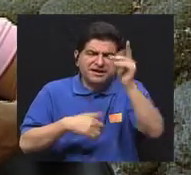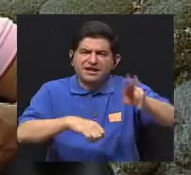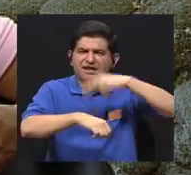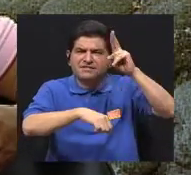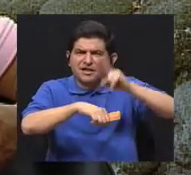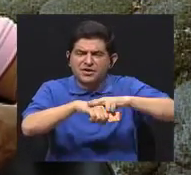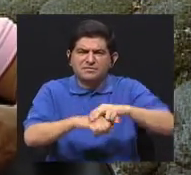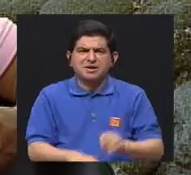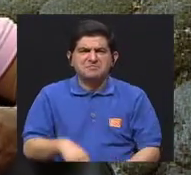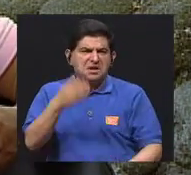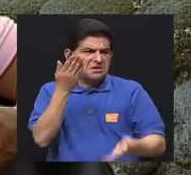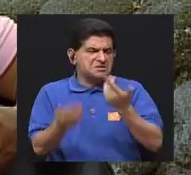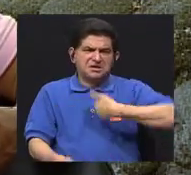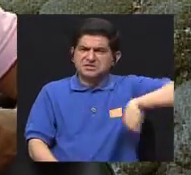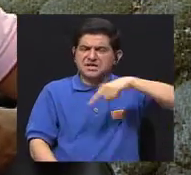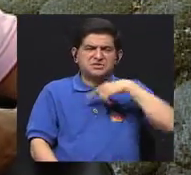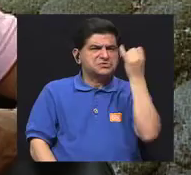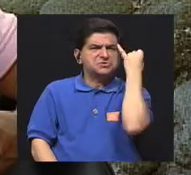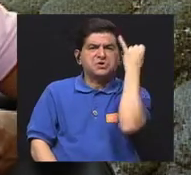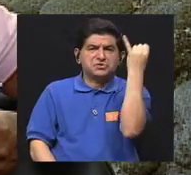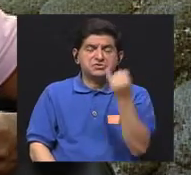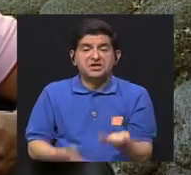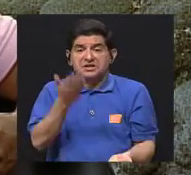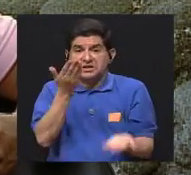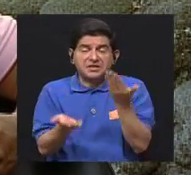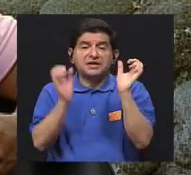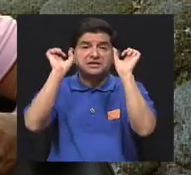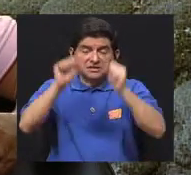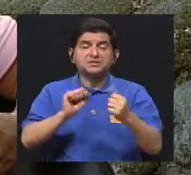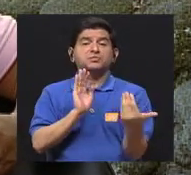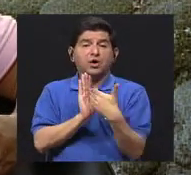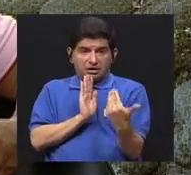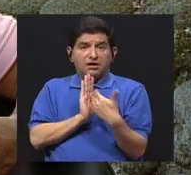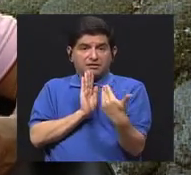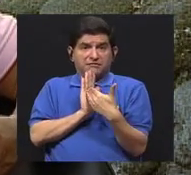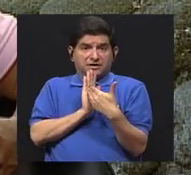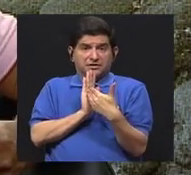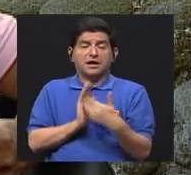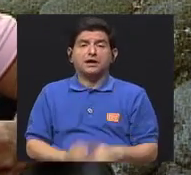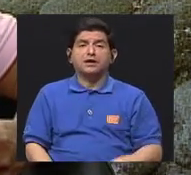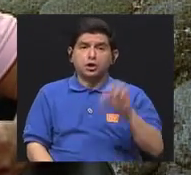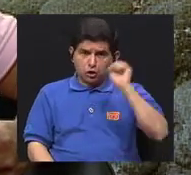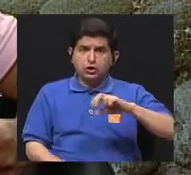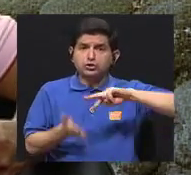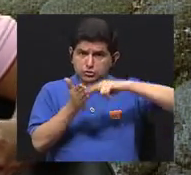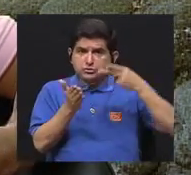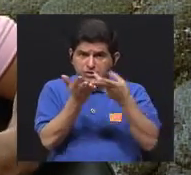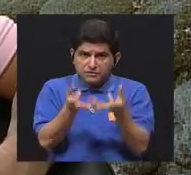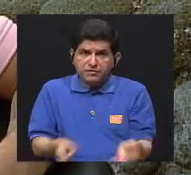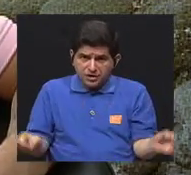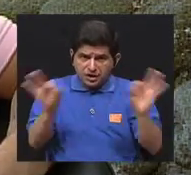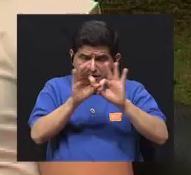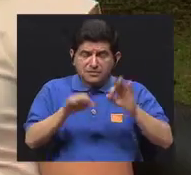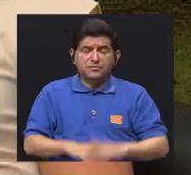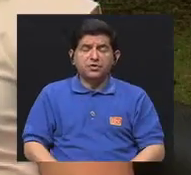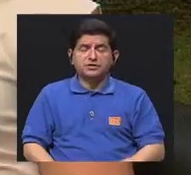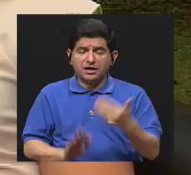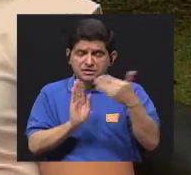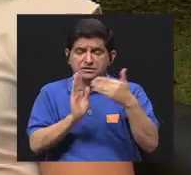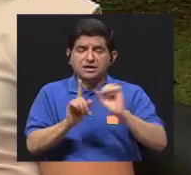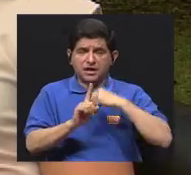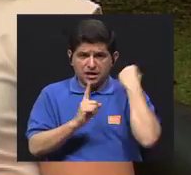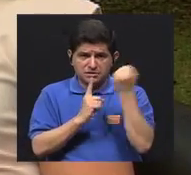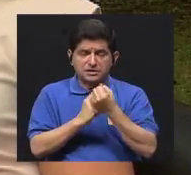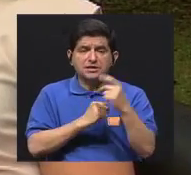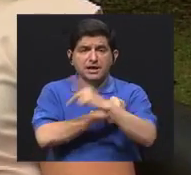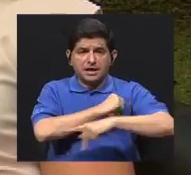que normalmente no tenemos como esa noción de que eventualmente nos podrían afectar y que sí conlleva un peso importante en nuestra sociedad. En